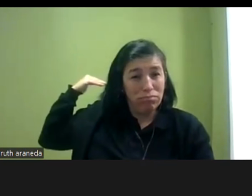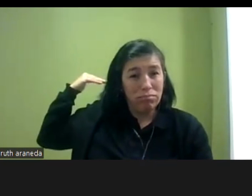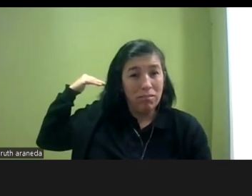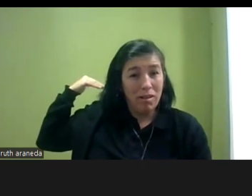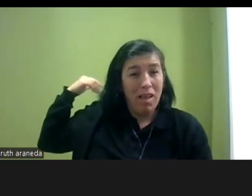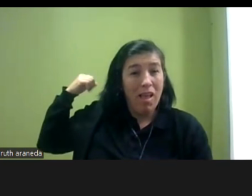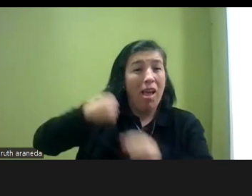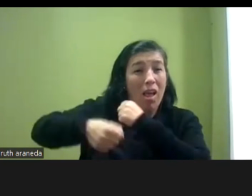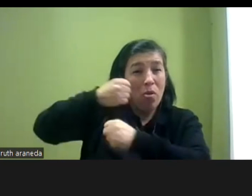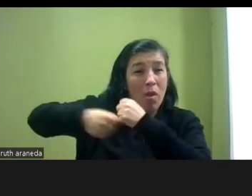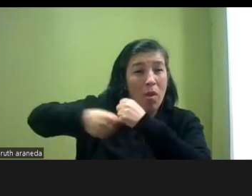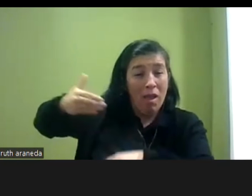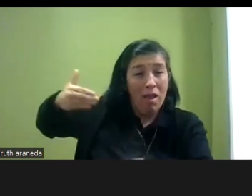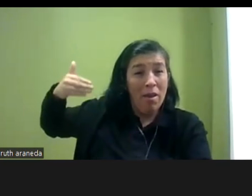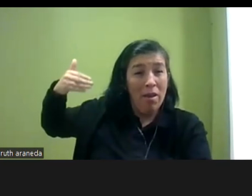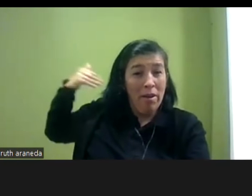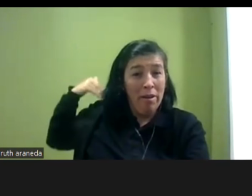atrás